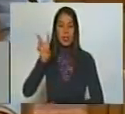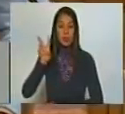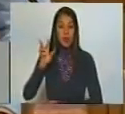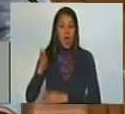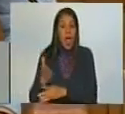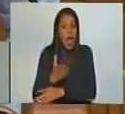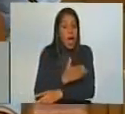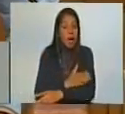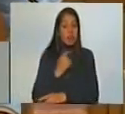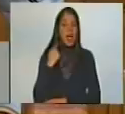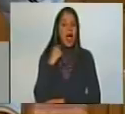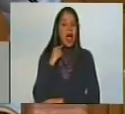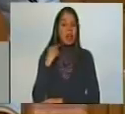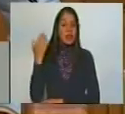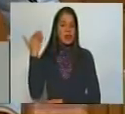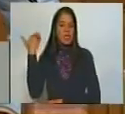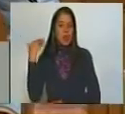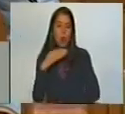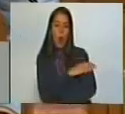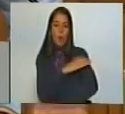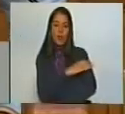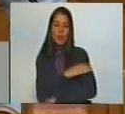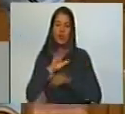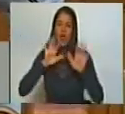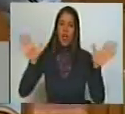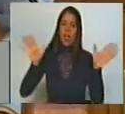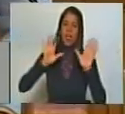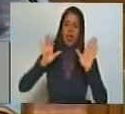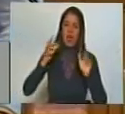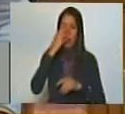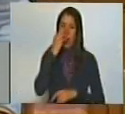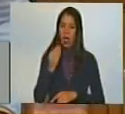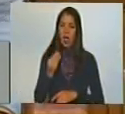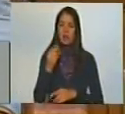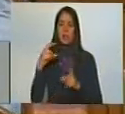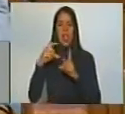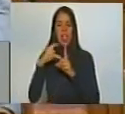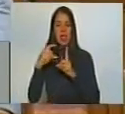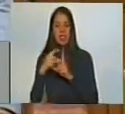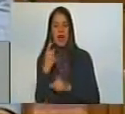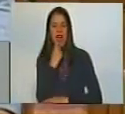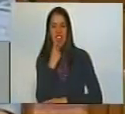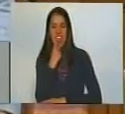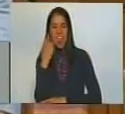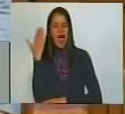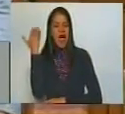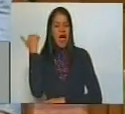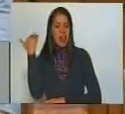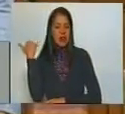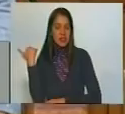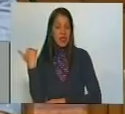Antes, en la Cuarta República, y puedo dar ejemplo del Liceo San de Monaga,